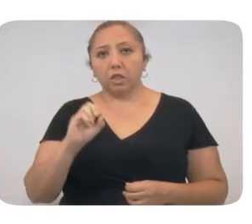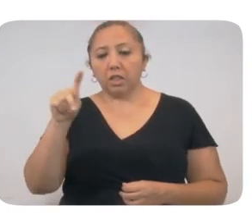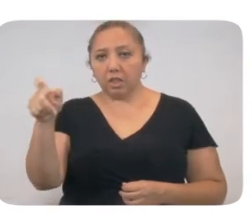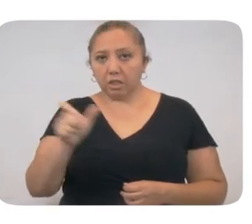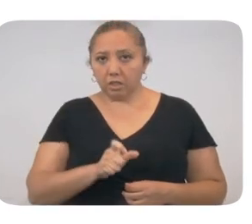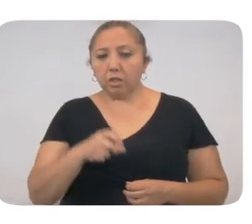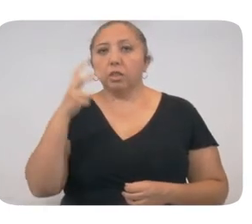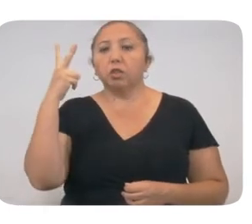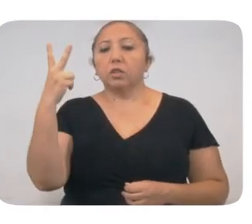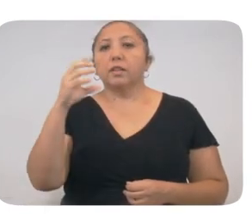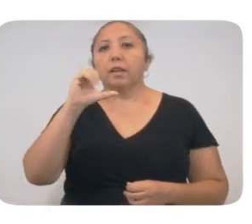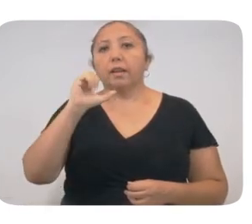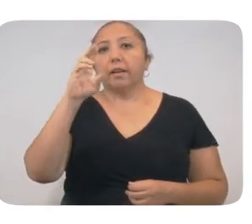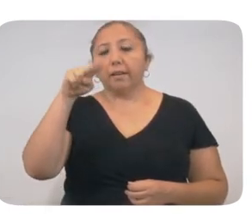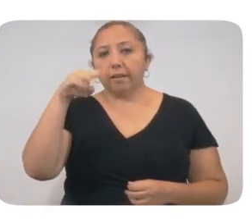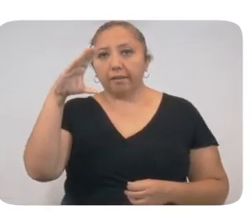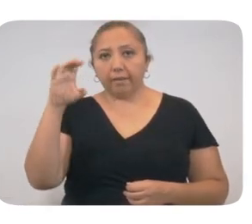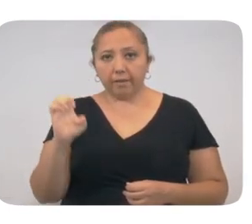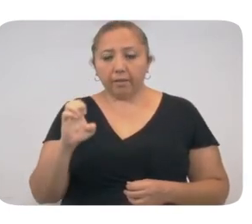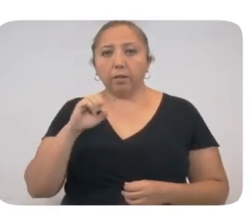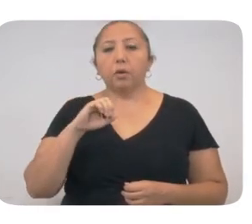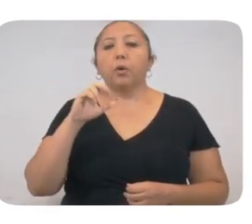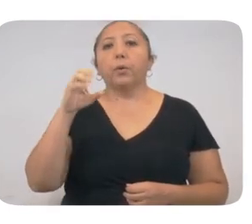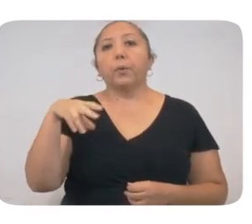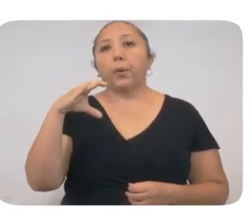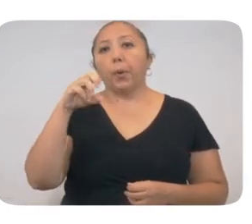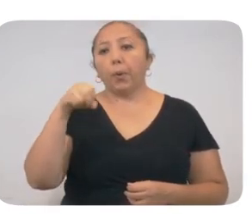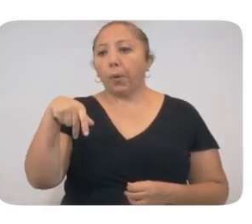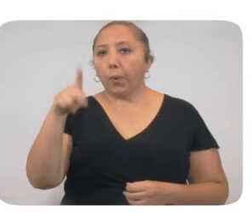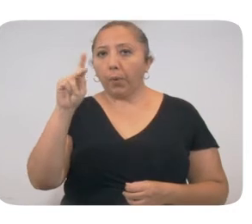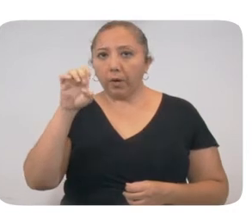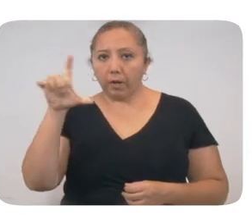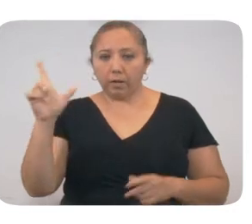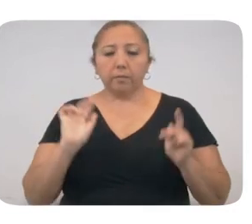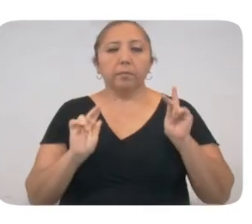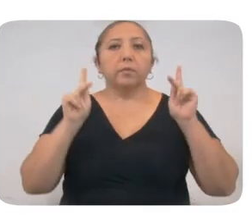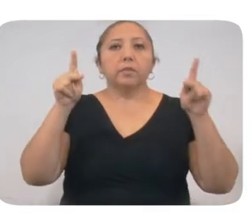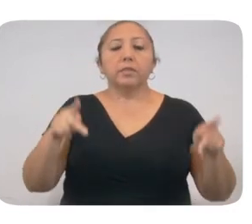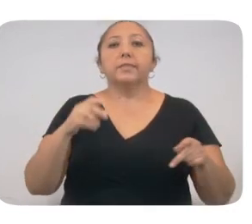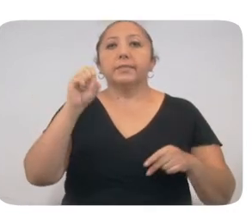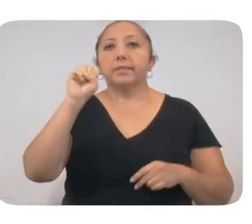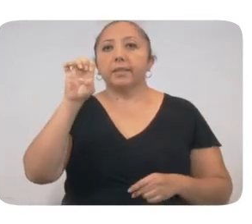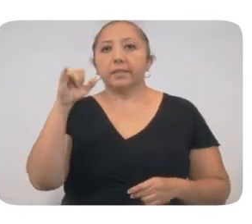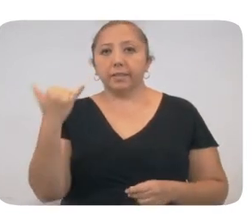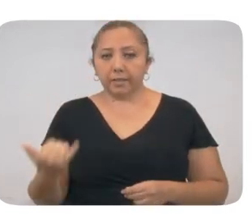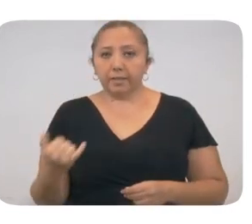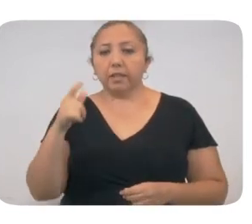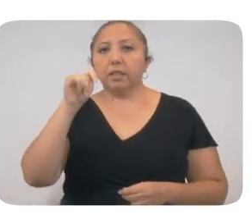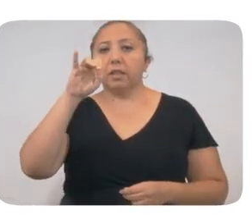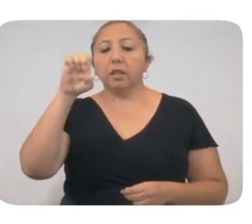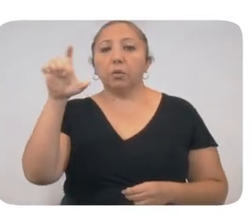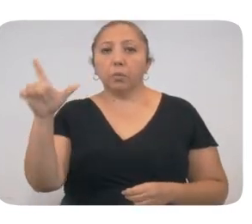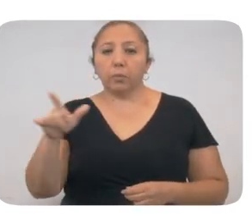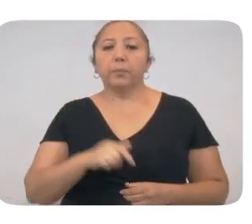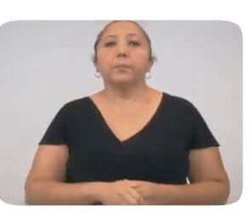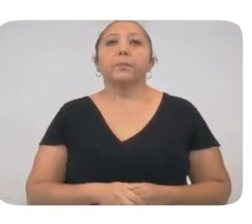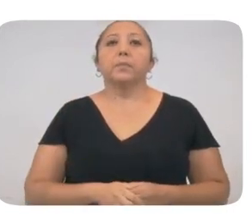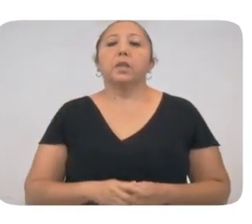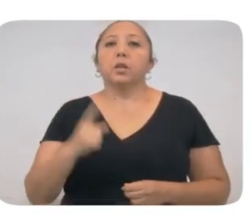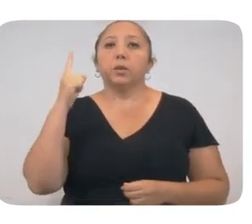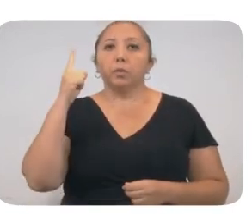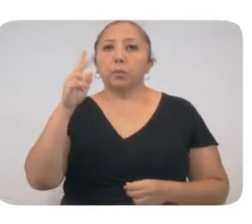Acanqué, Calotmul, Concal, Junucmá, Progreso, Seyé, Ticul y Tishpehuan, y 1 en